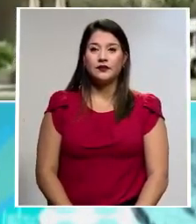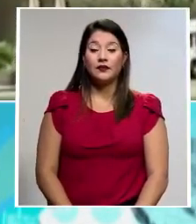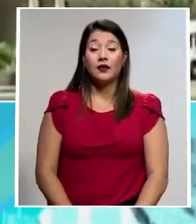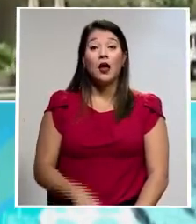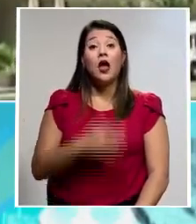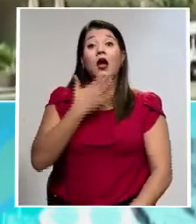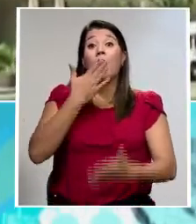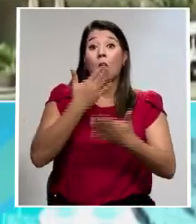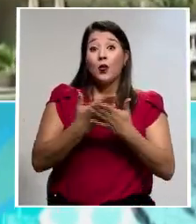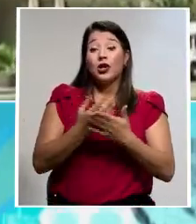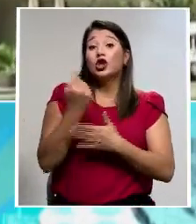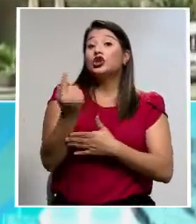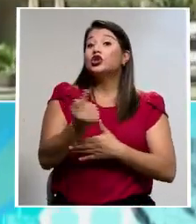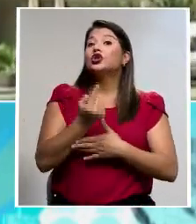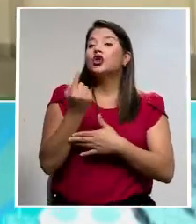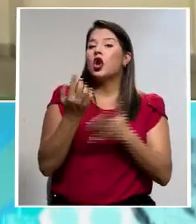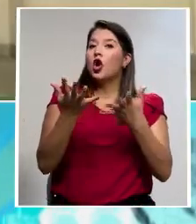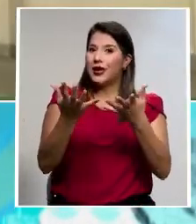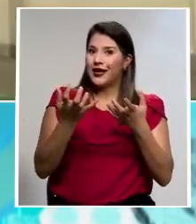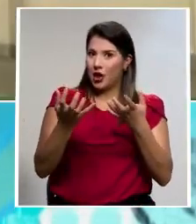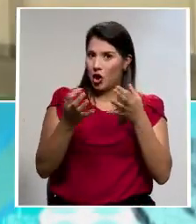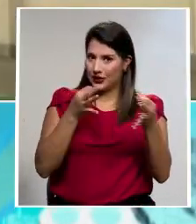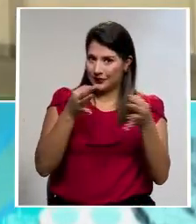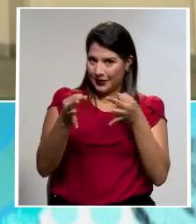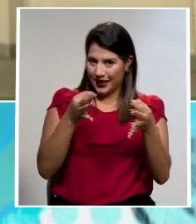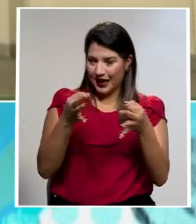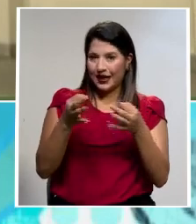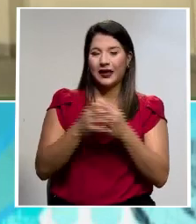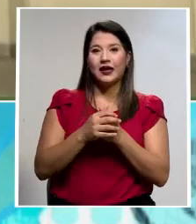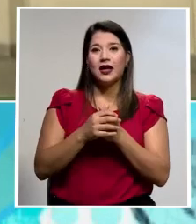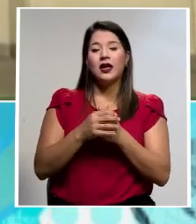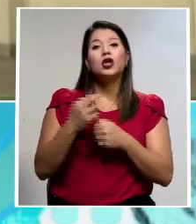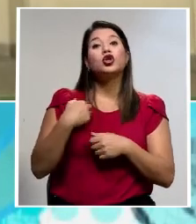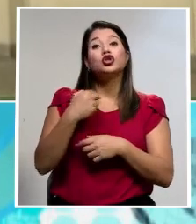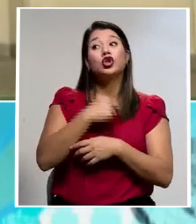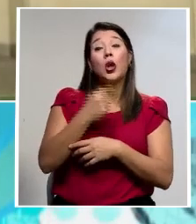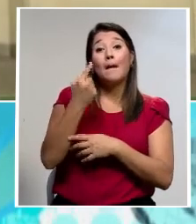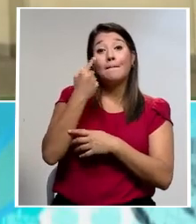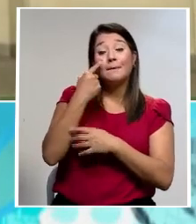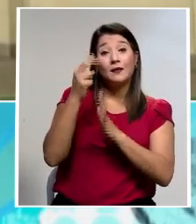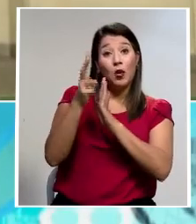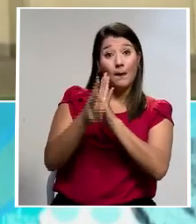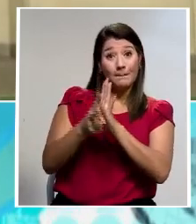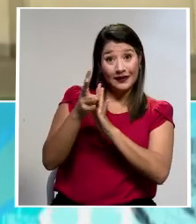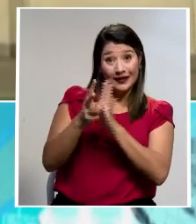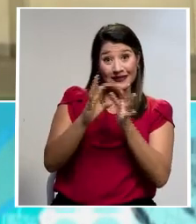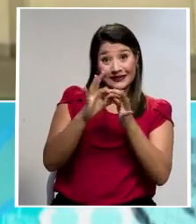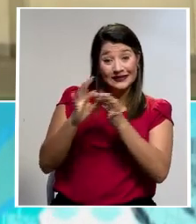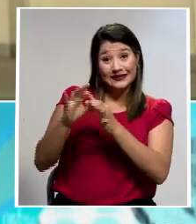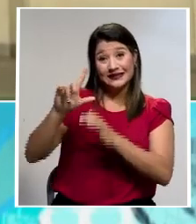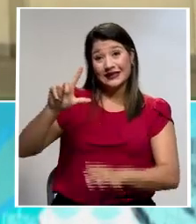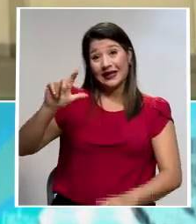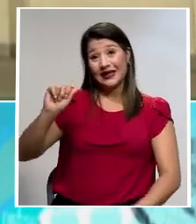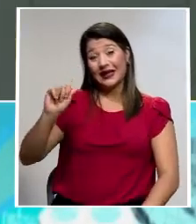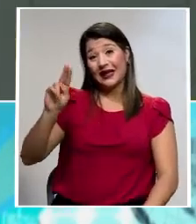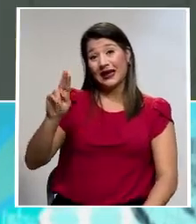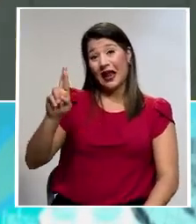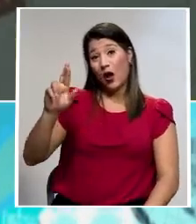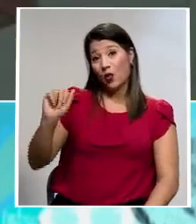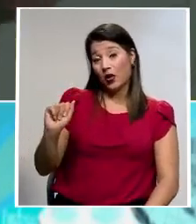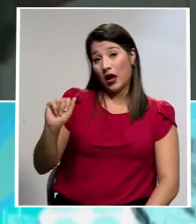Televidentes, Ernesto, nada más para hacer una aclaración, el audio que escuchábamos o el video que veíamos de Laura Guido en este momento